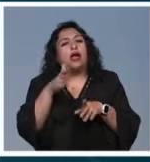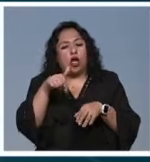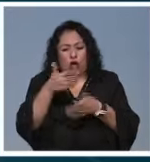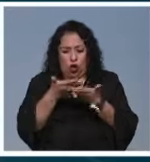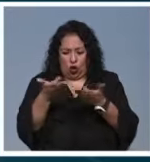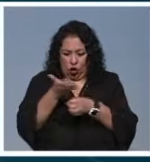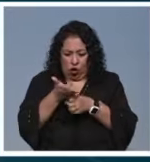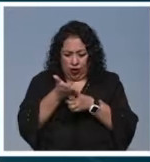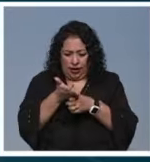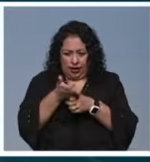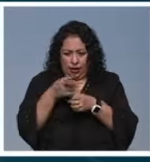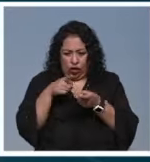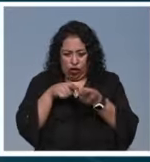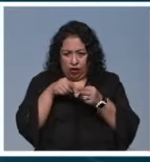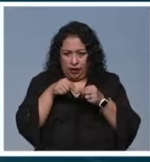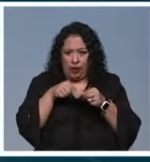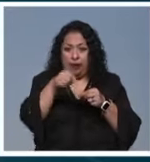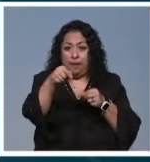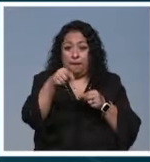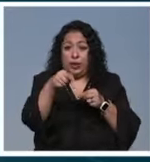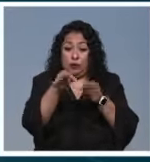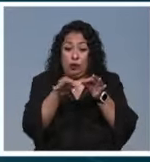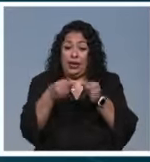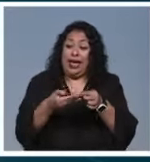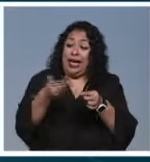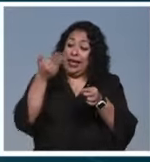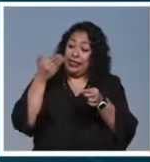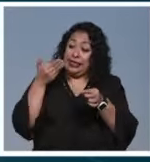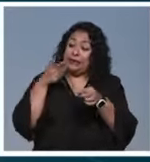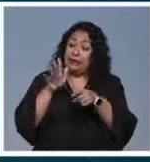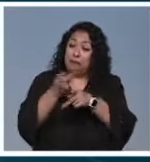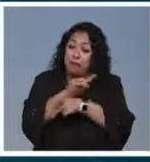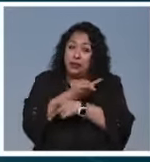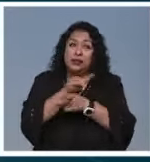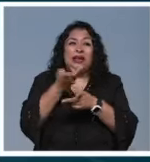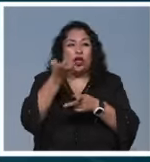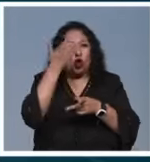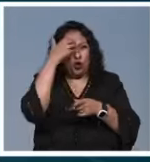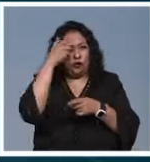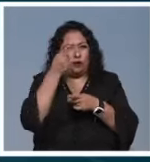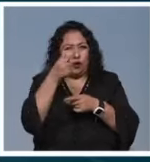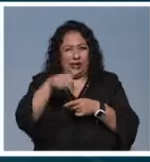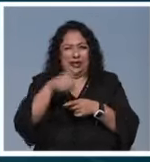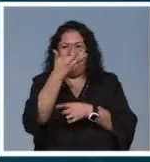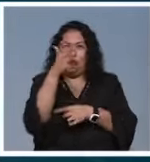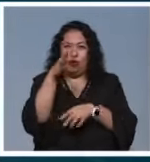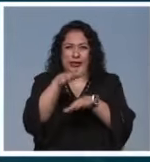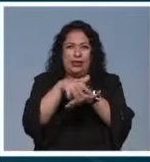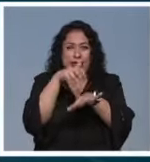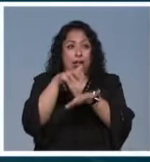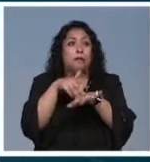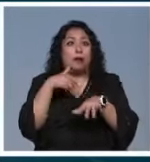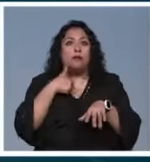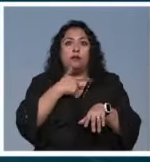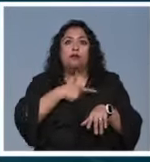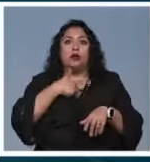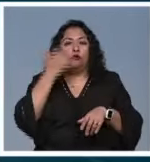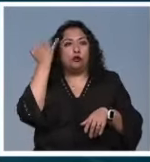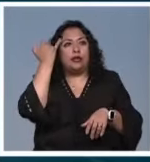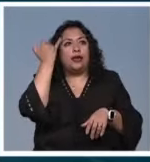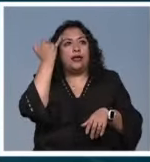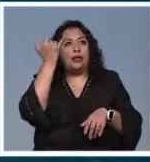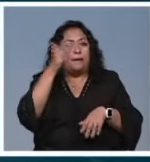este momento es muy importante saber de dónde venimos, y eso se conoce poco aquí en el bosque de Tlalpan. Entonces me gustaba la idea